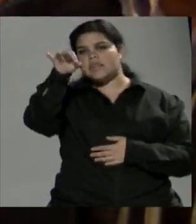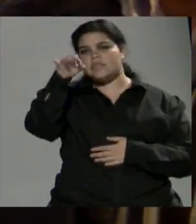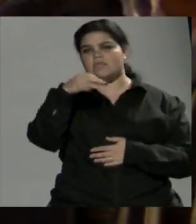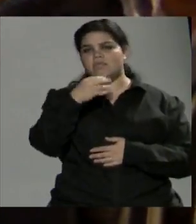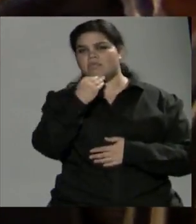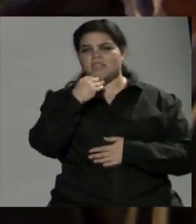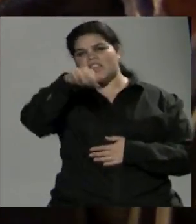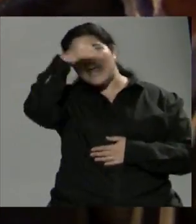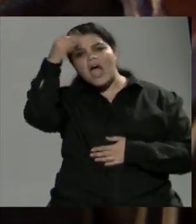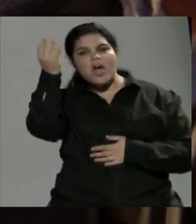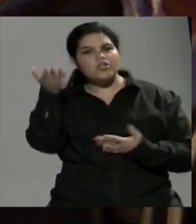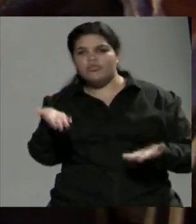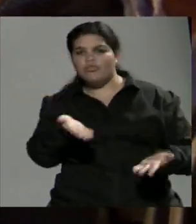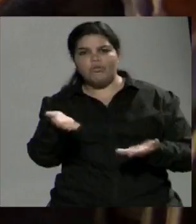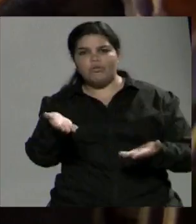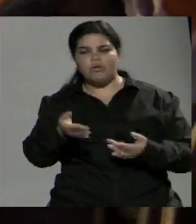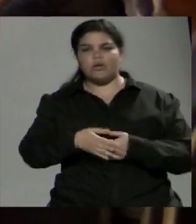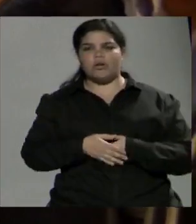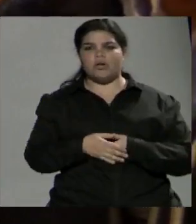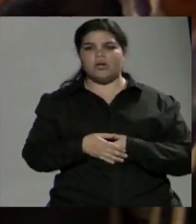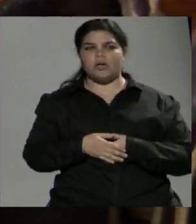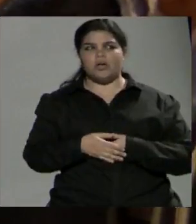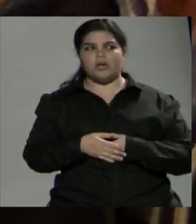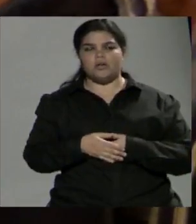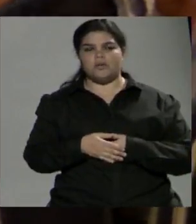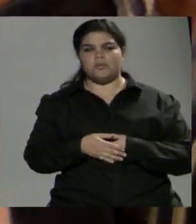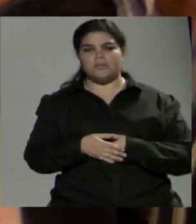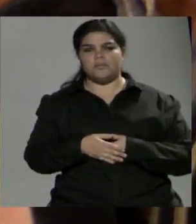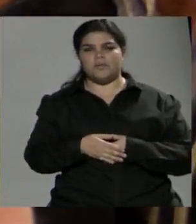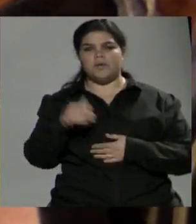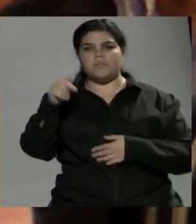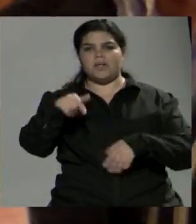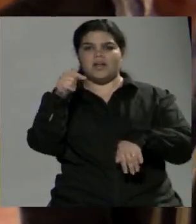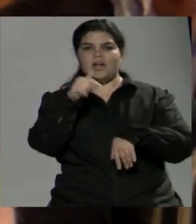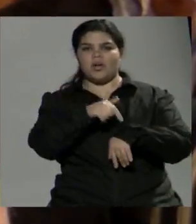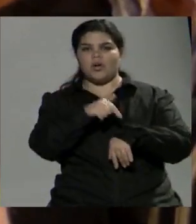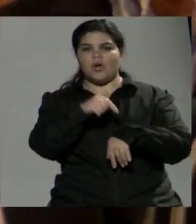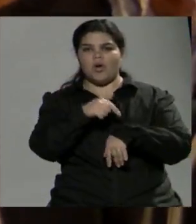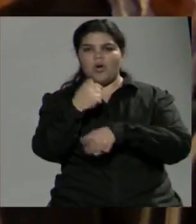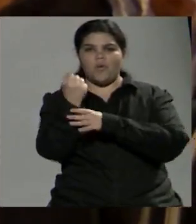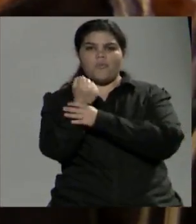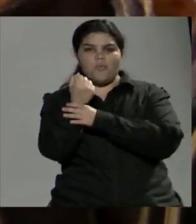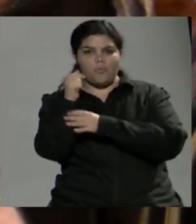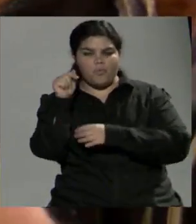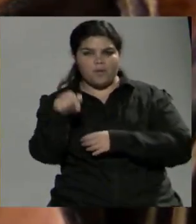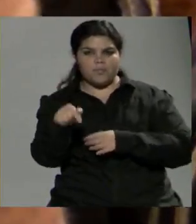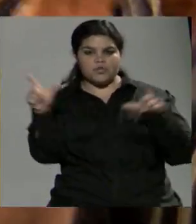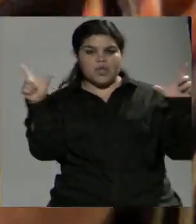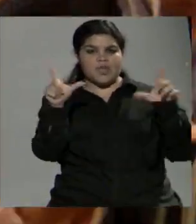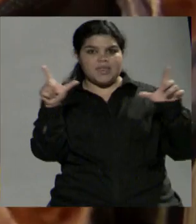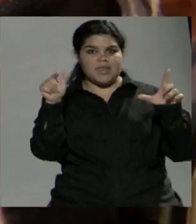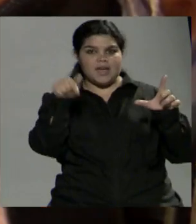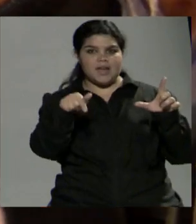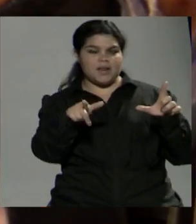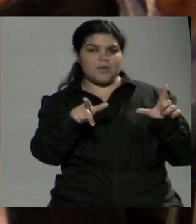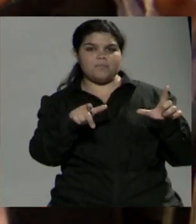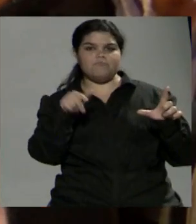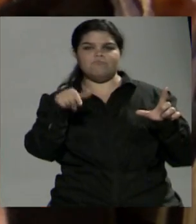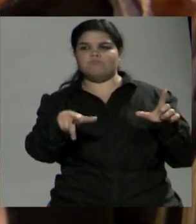para que salga en el horario prime time de la televisión, como si se tratara de un